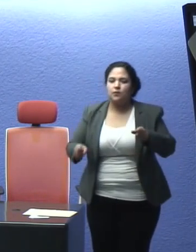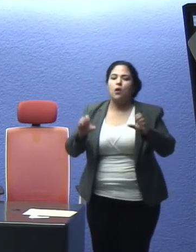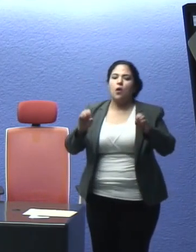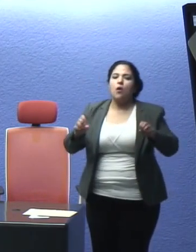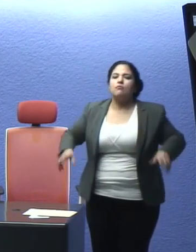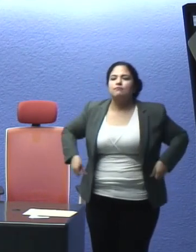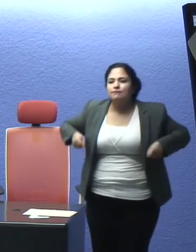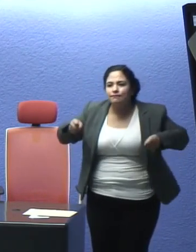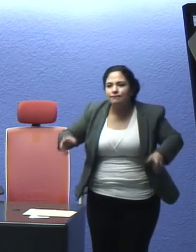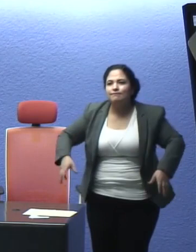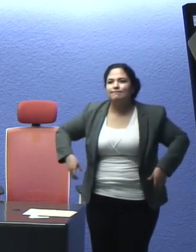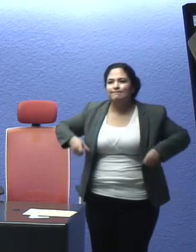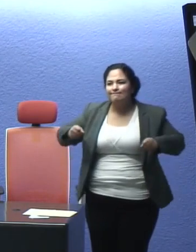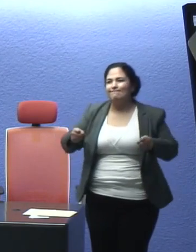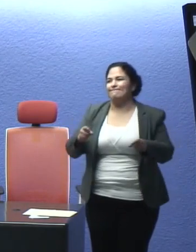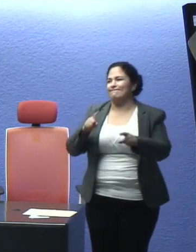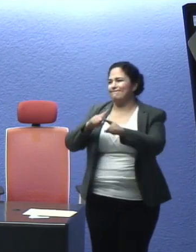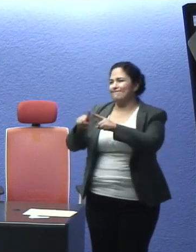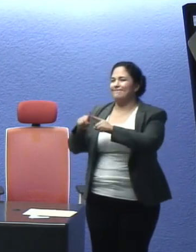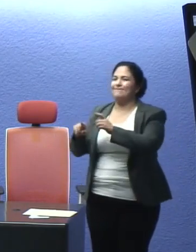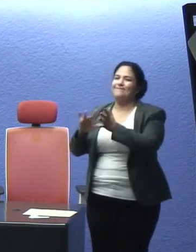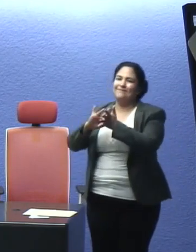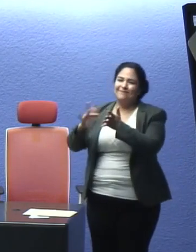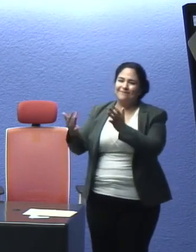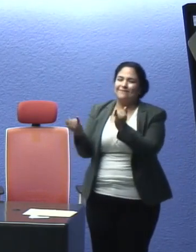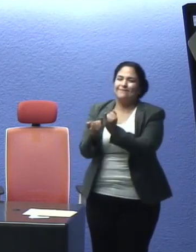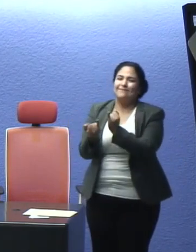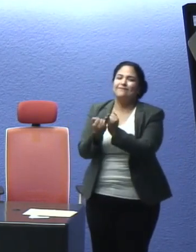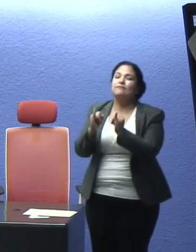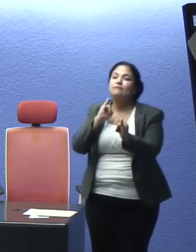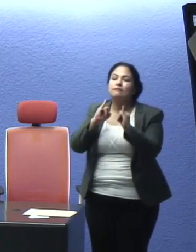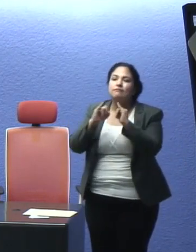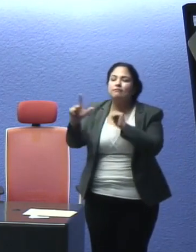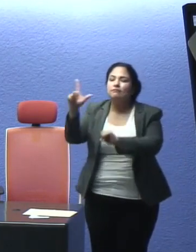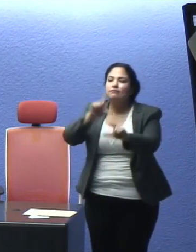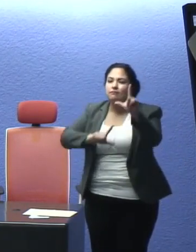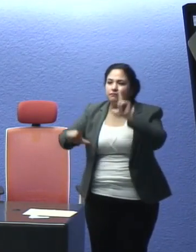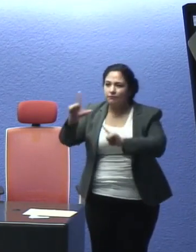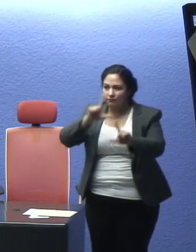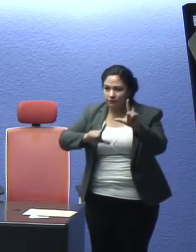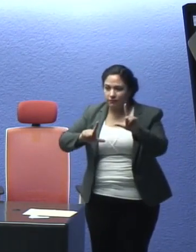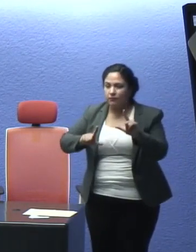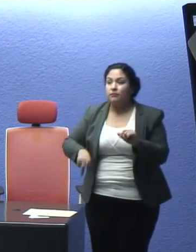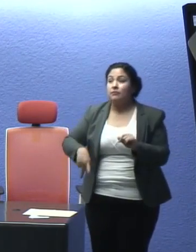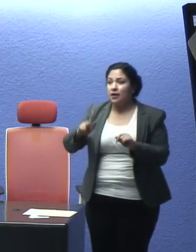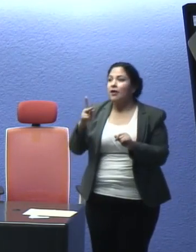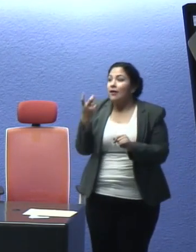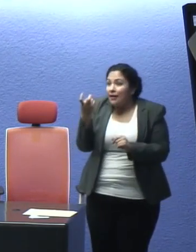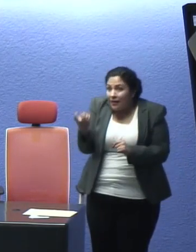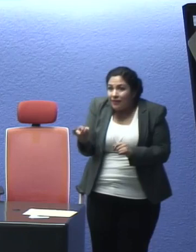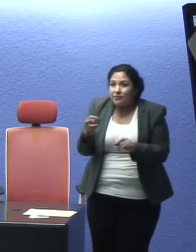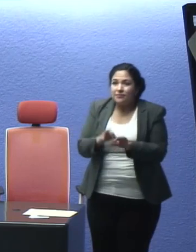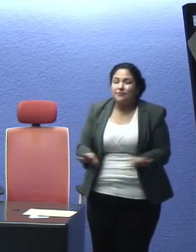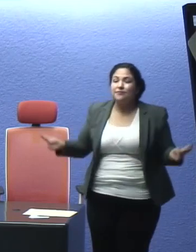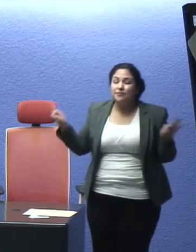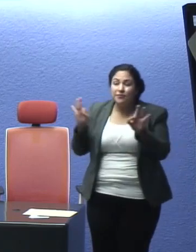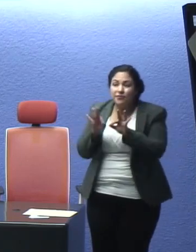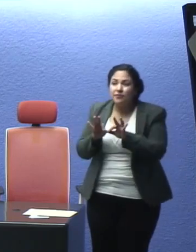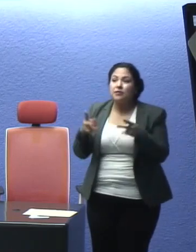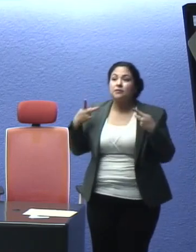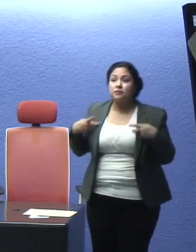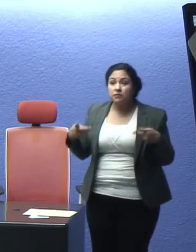también incluso, y agradecemos a nuestra intérprete de lengua de señas, es eso, el poder facilitar y tener